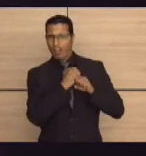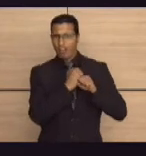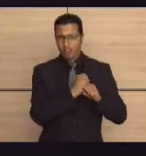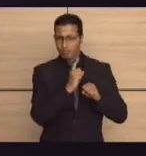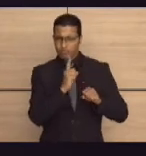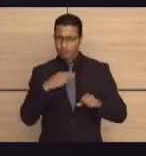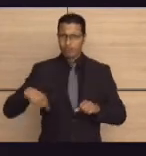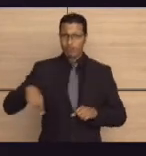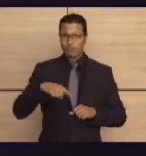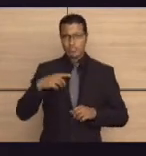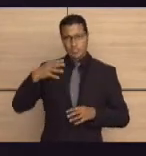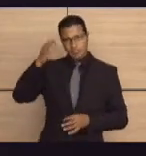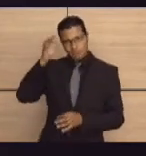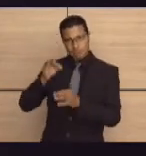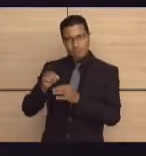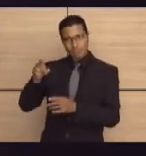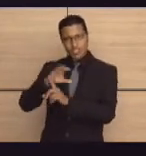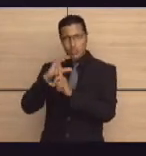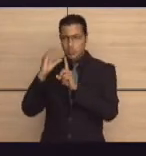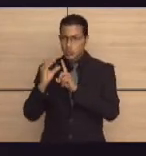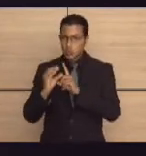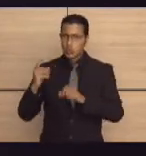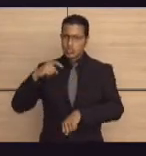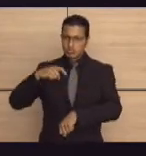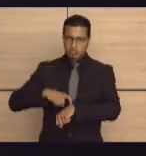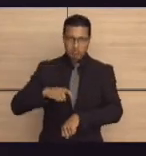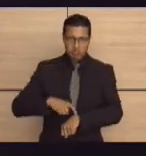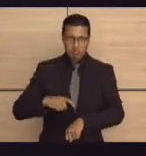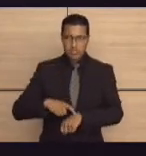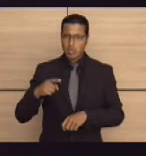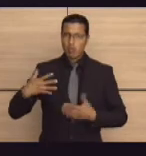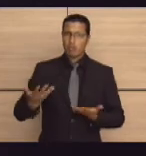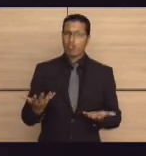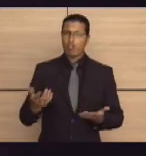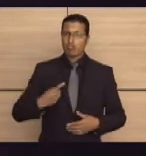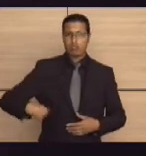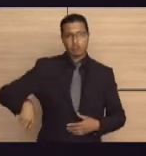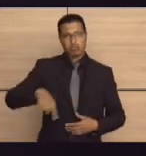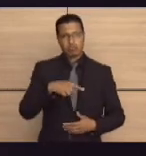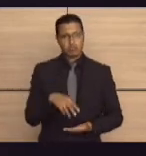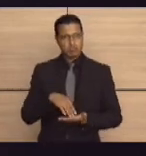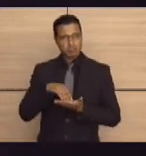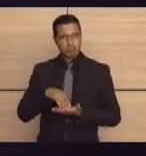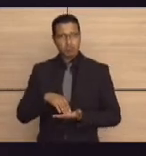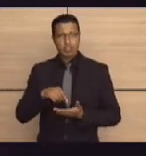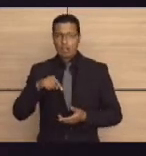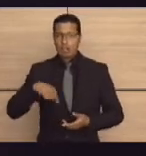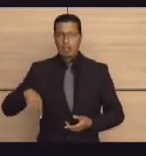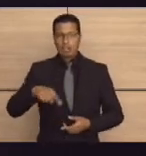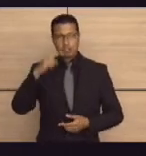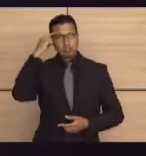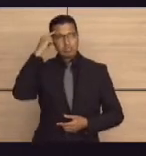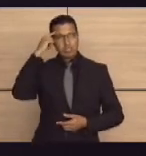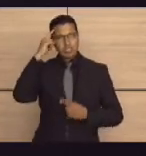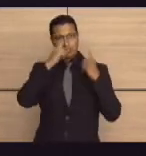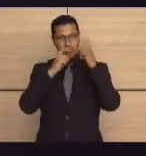cultura. Nos da la dimensión del tiempo y la distancia para entender dónde estamos y para pensar hacia dónde